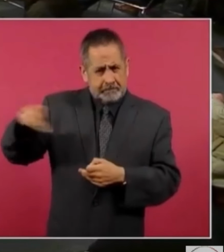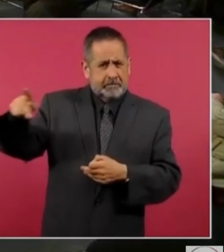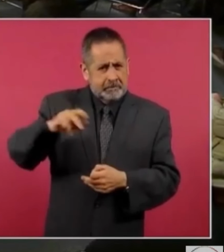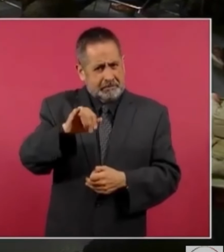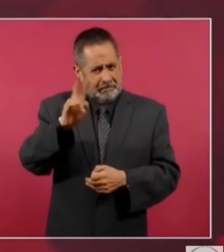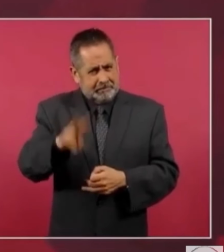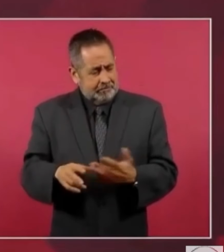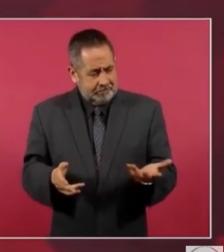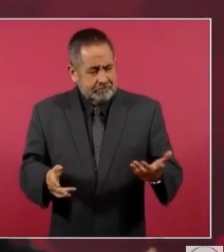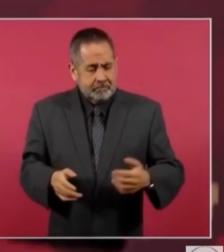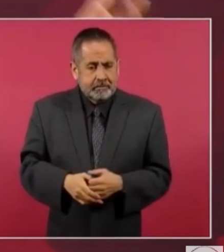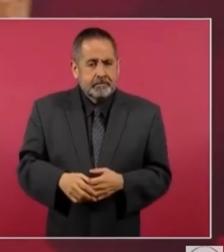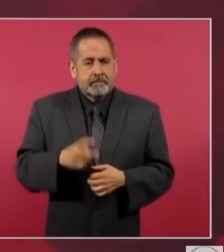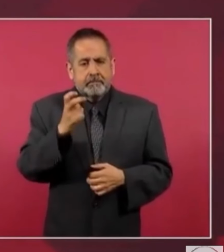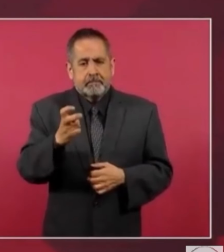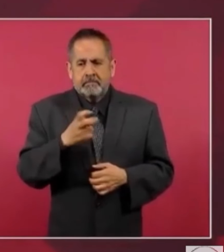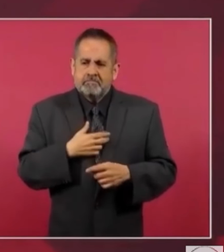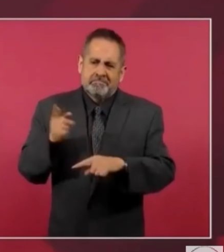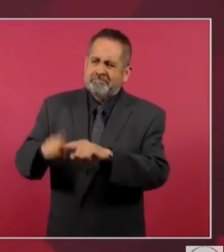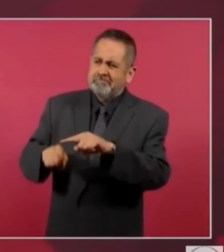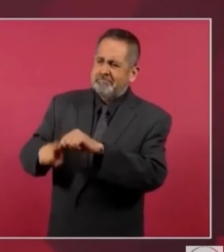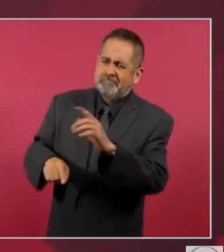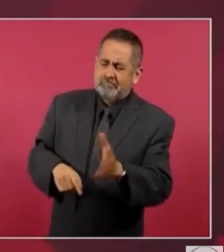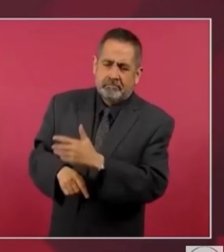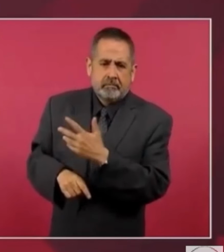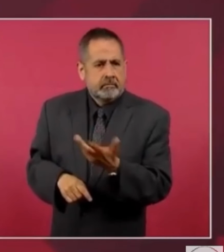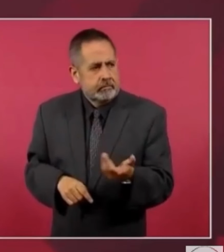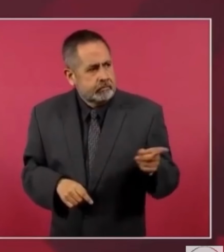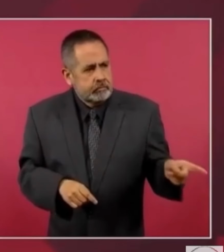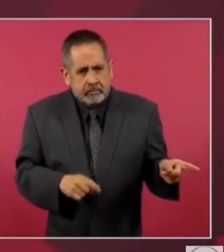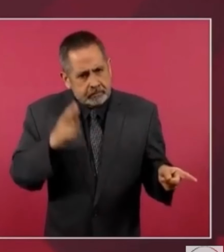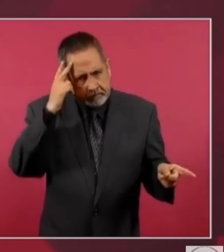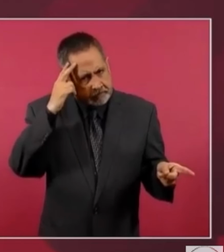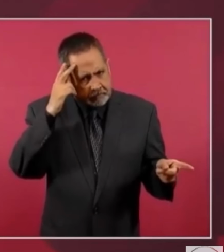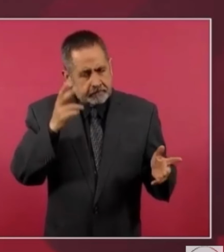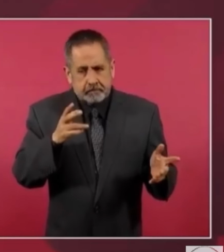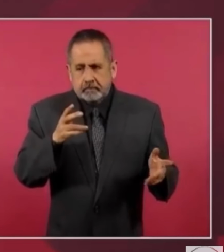Y por eso había que despojarlos. Para entregar